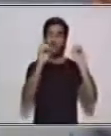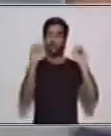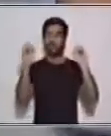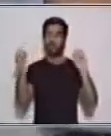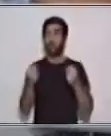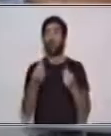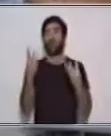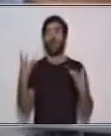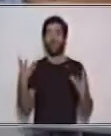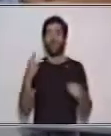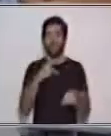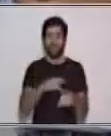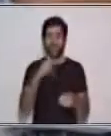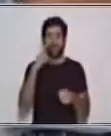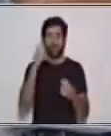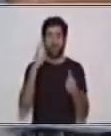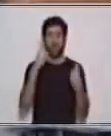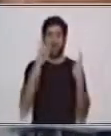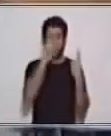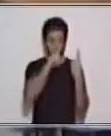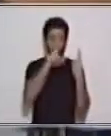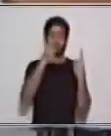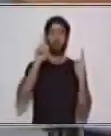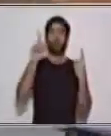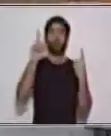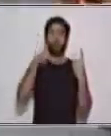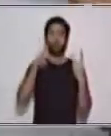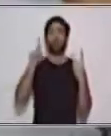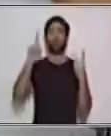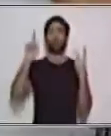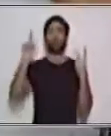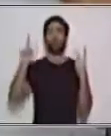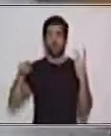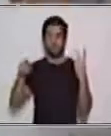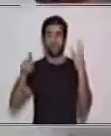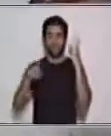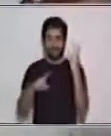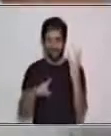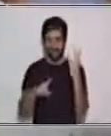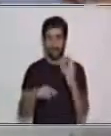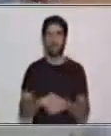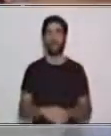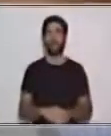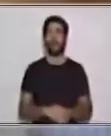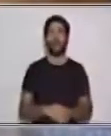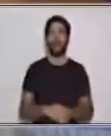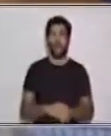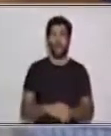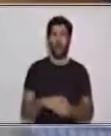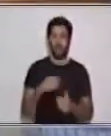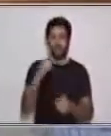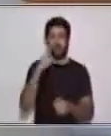ceros. 1, 2, 3.